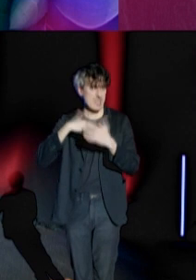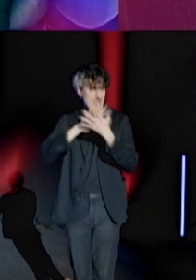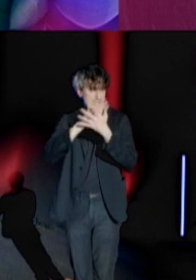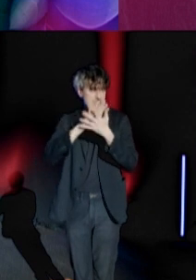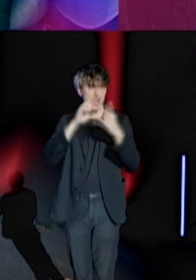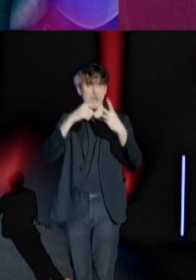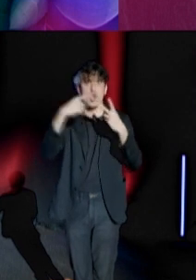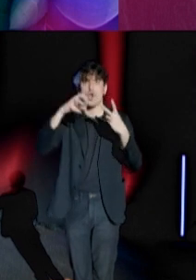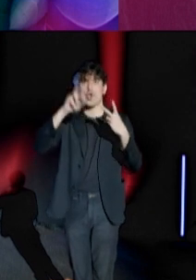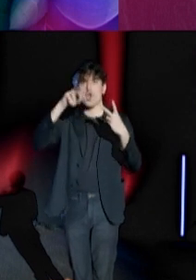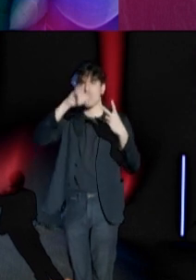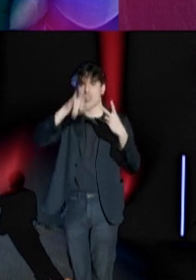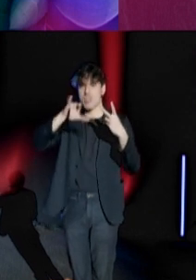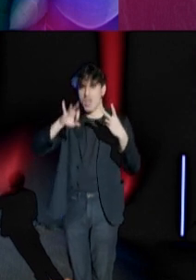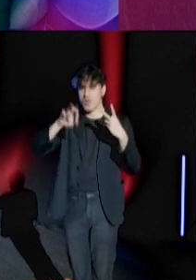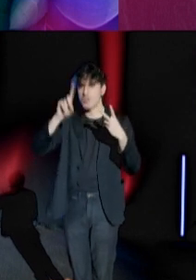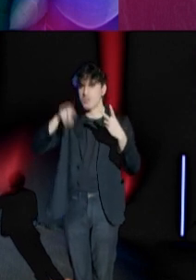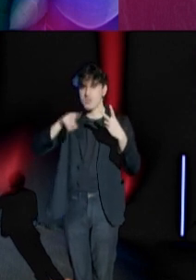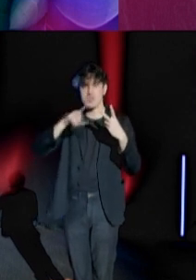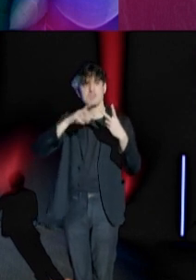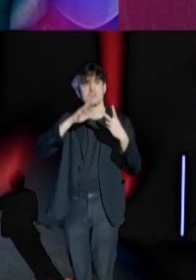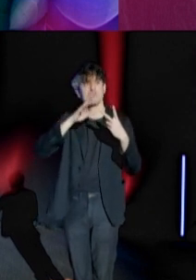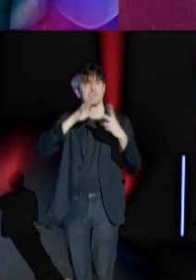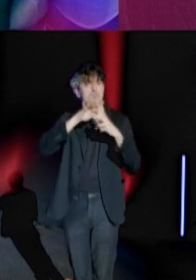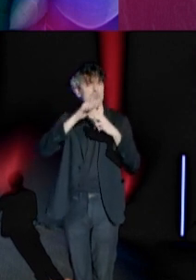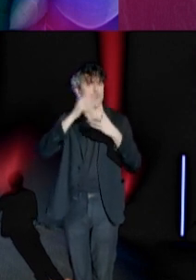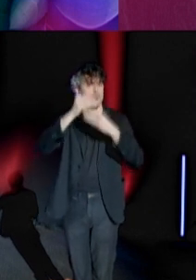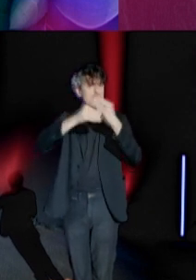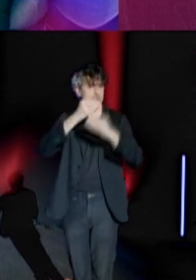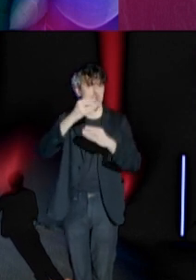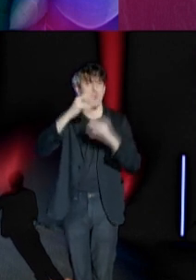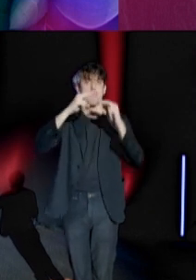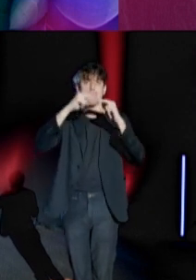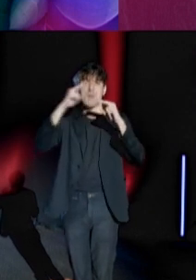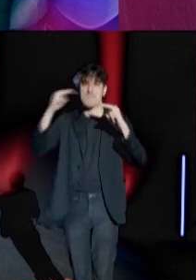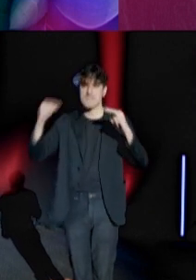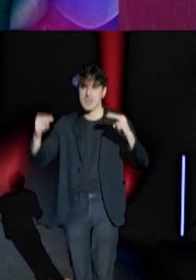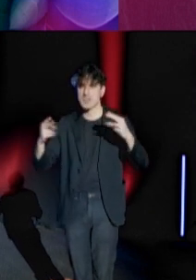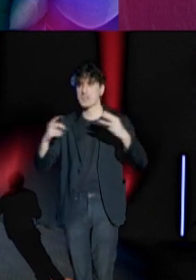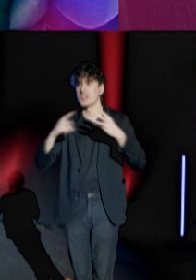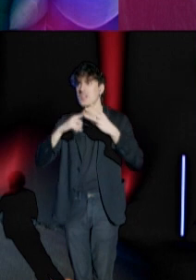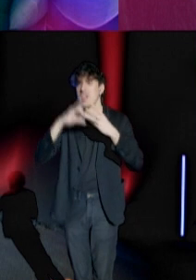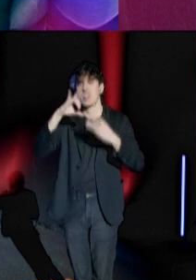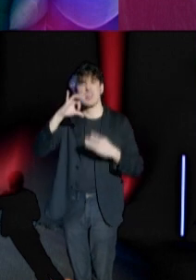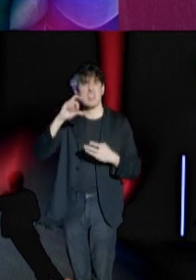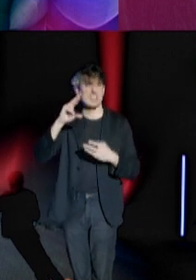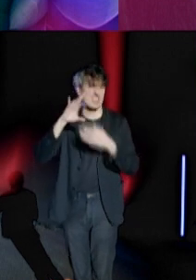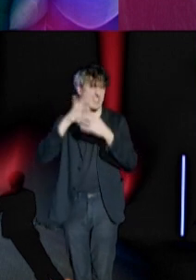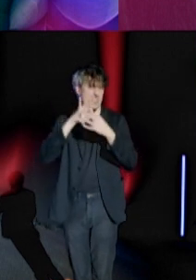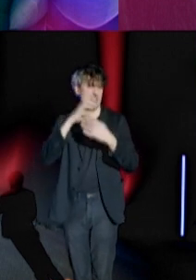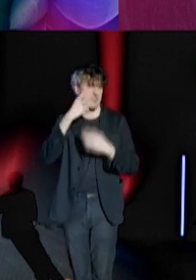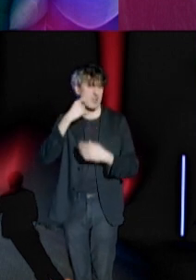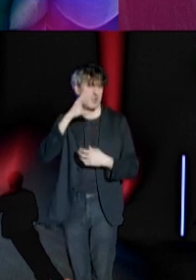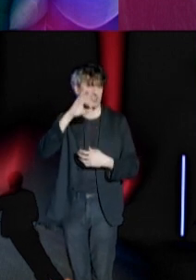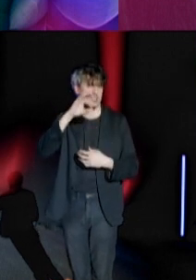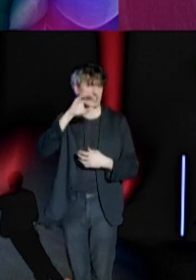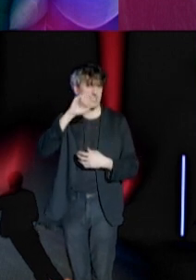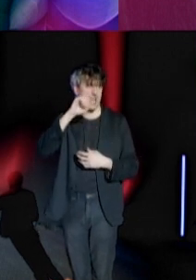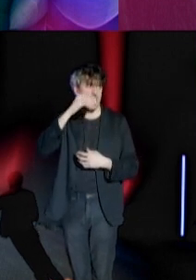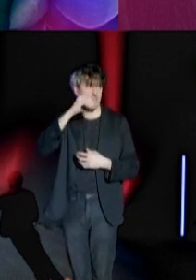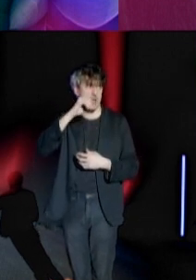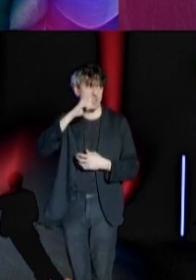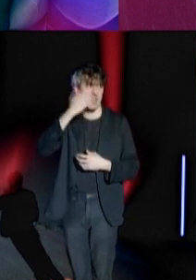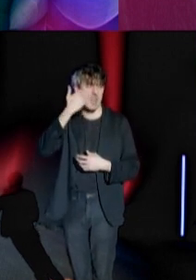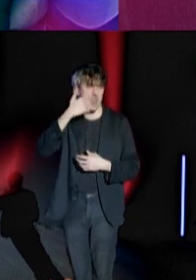gort está preguntando por esos casos de uso mafre Antonio Arias César en sabadel todos los casos son el ceo